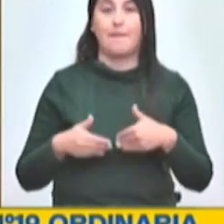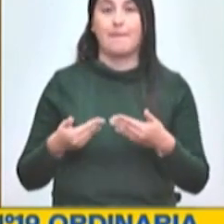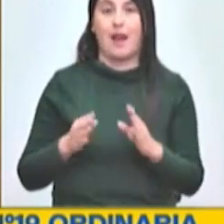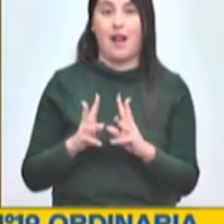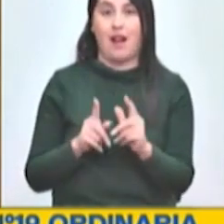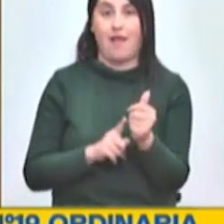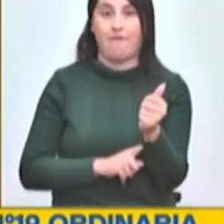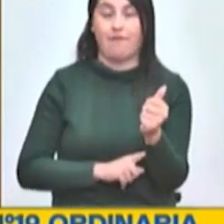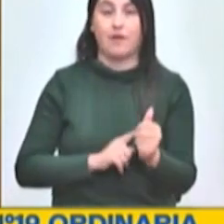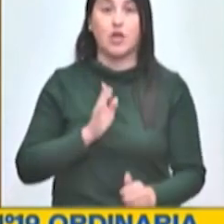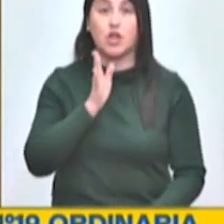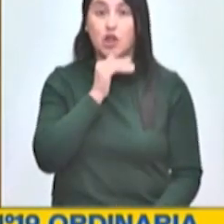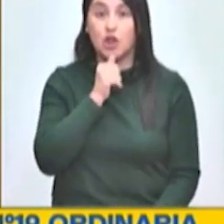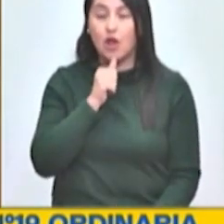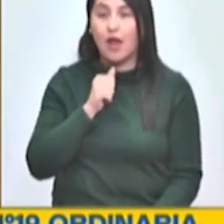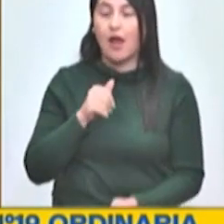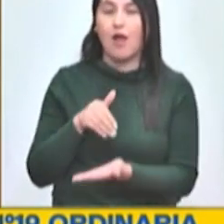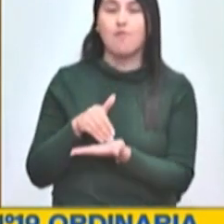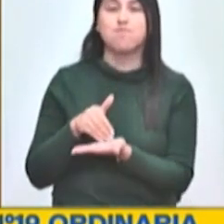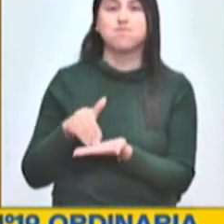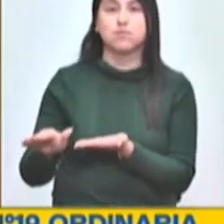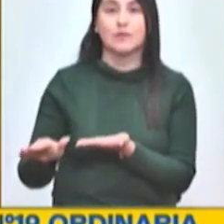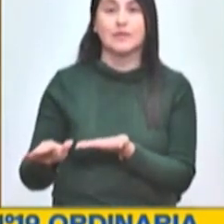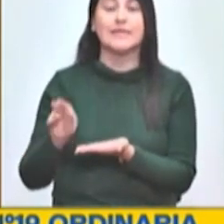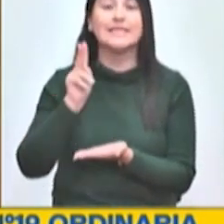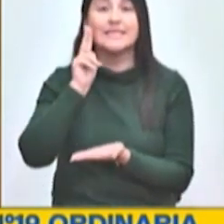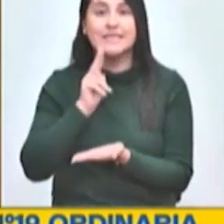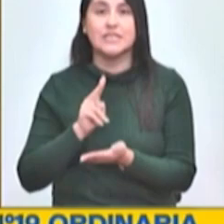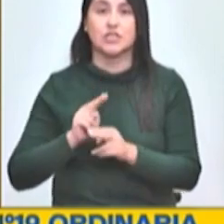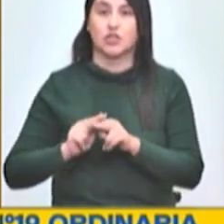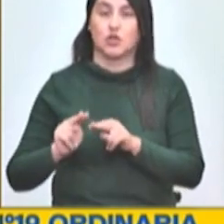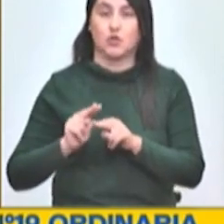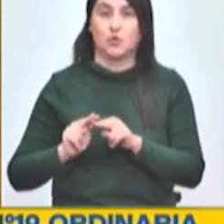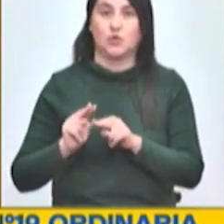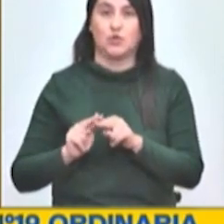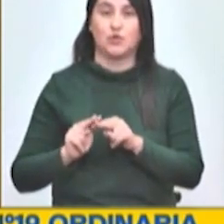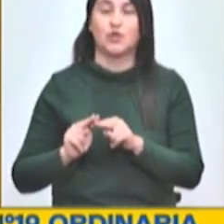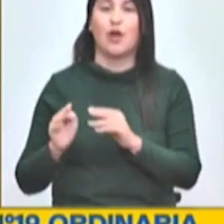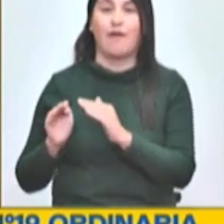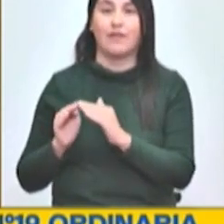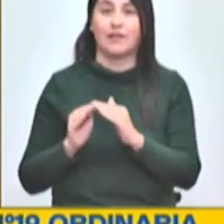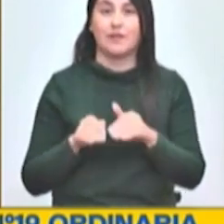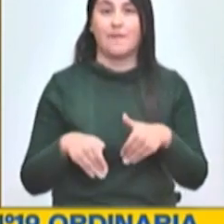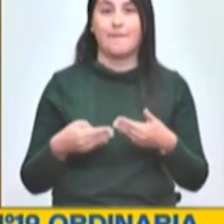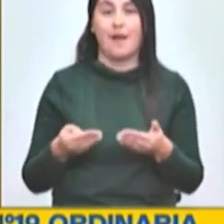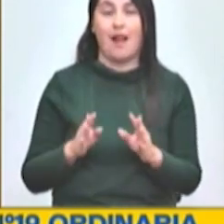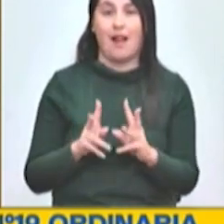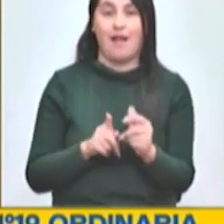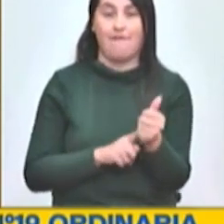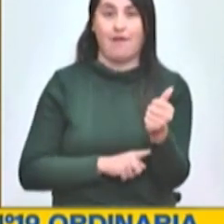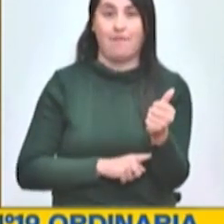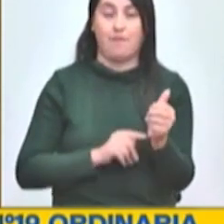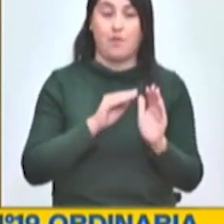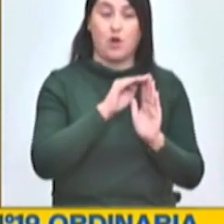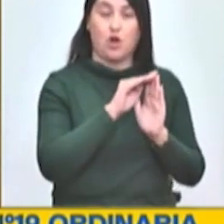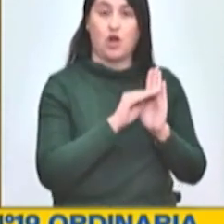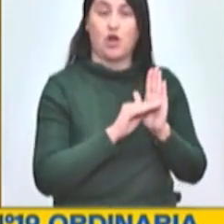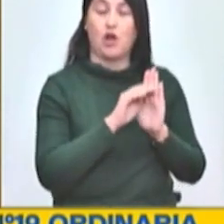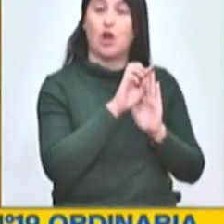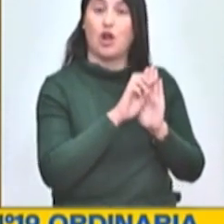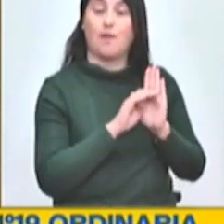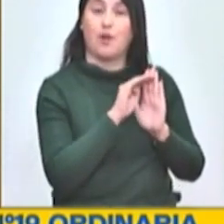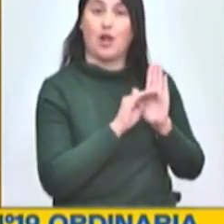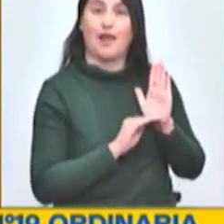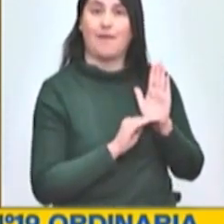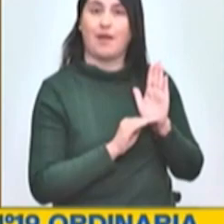no habrá desalojos sin solución habitacional para la familia el programa contempla la construcción de una